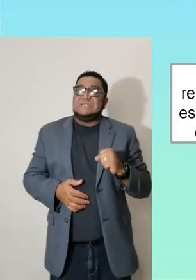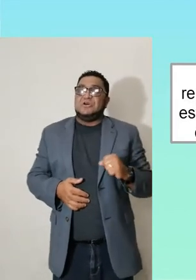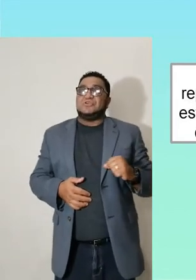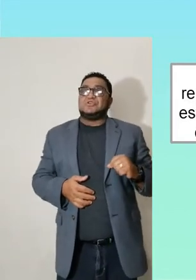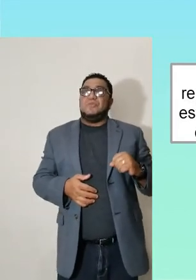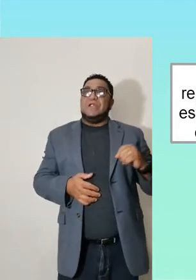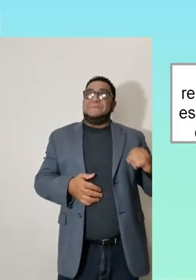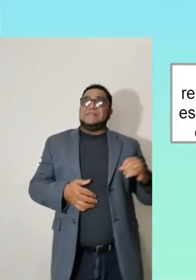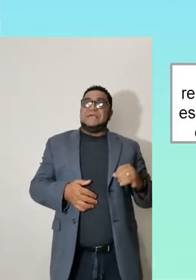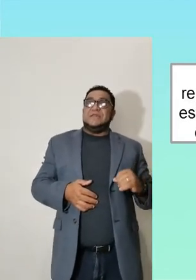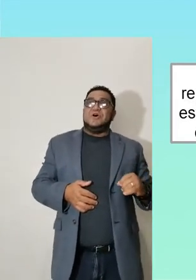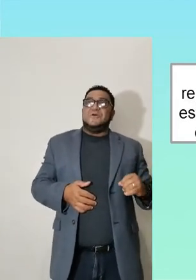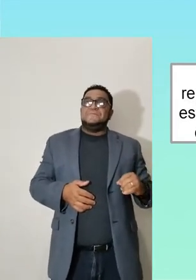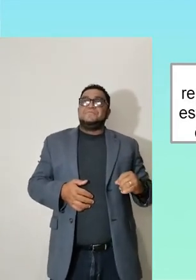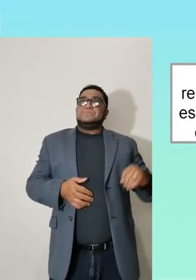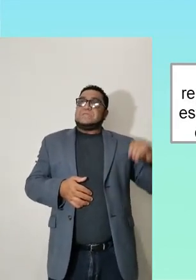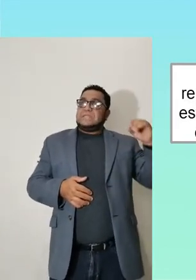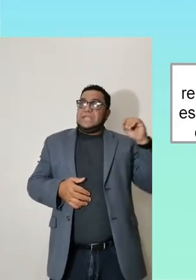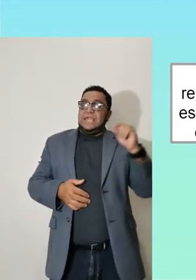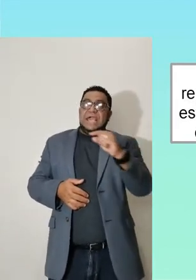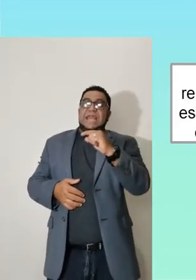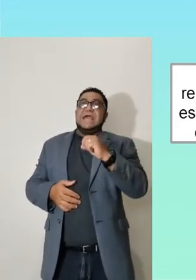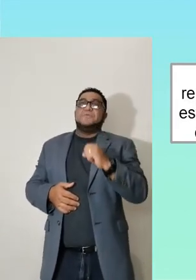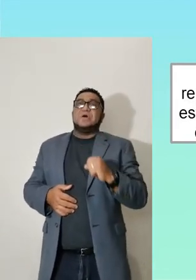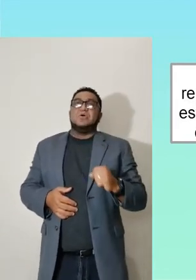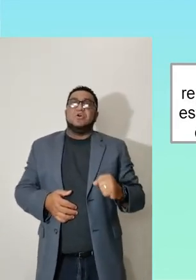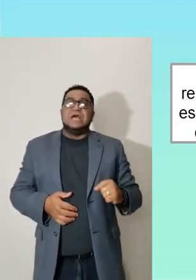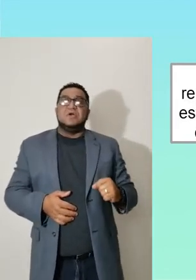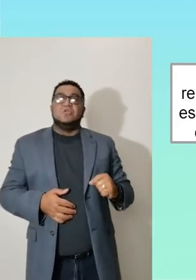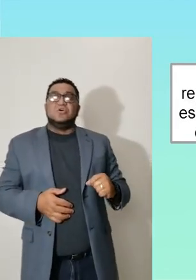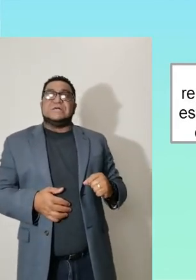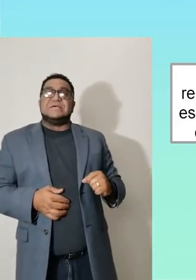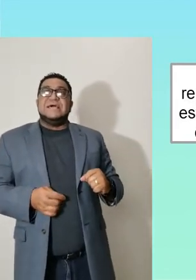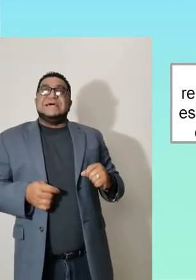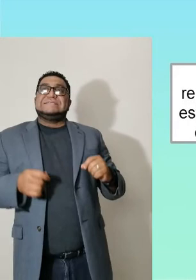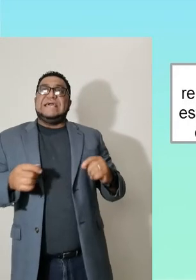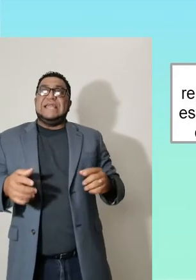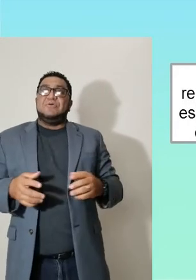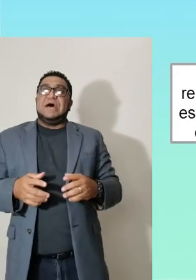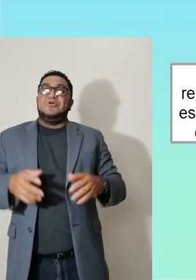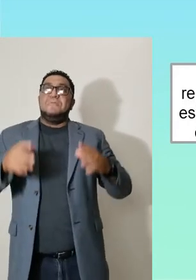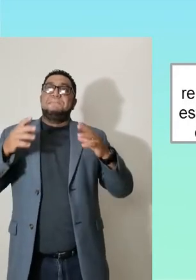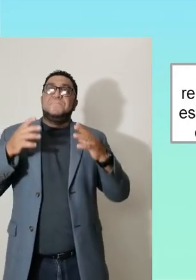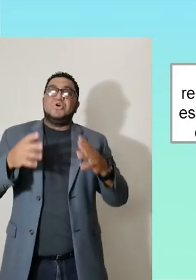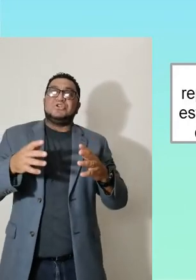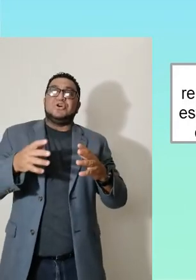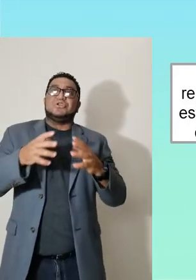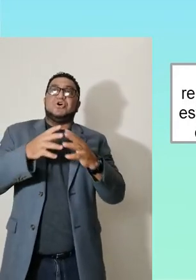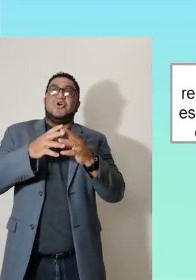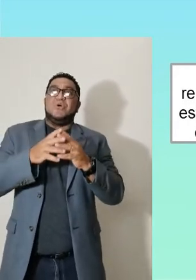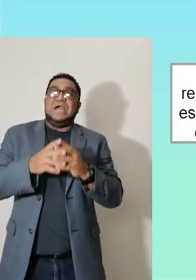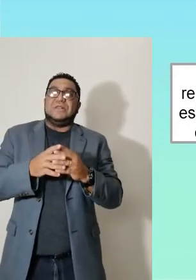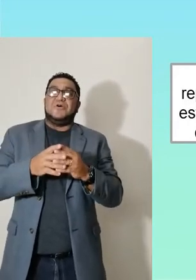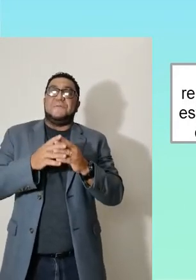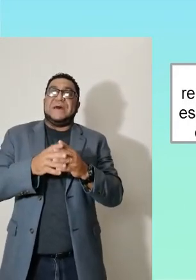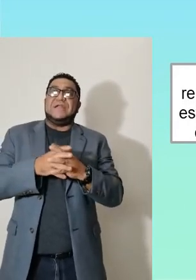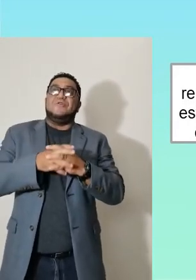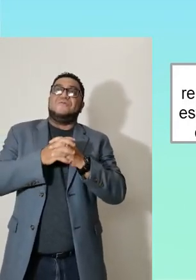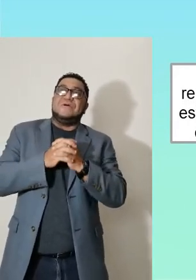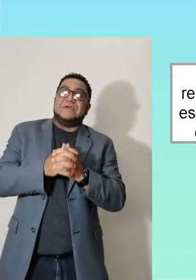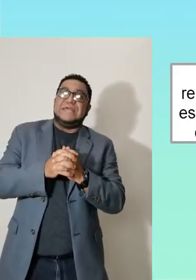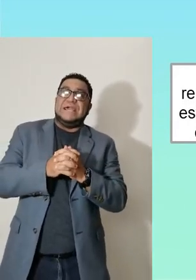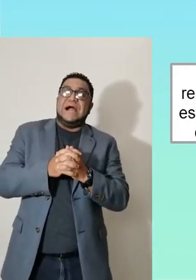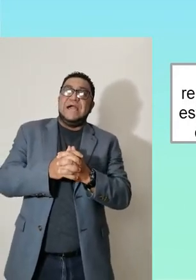preciosos como la plata y el oro en la época colonial en honduras se elaboraron muchos objetos